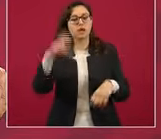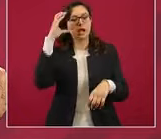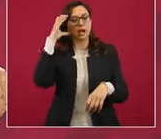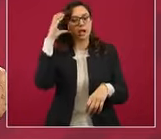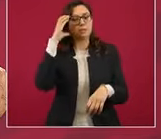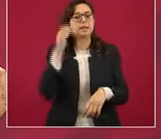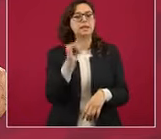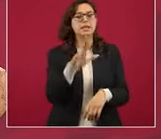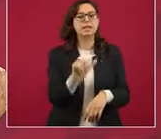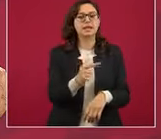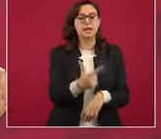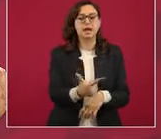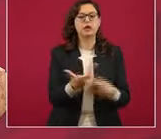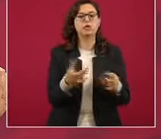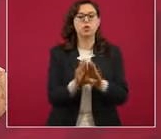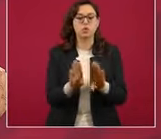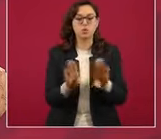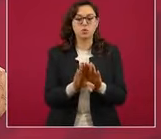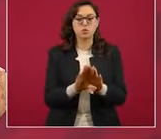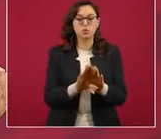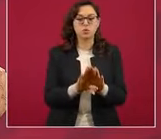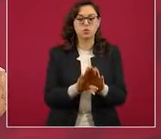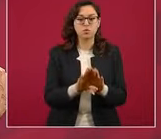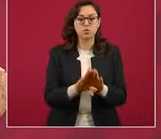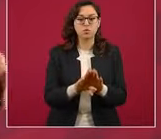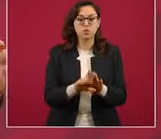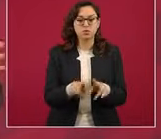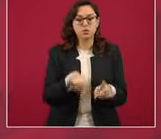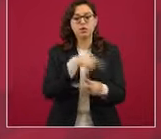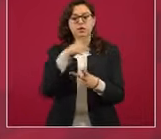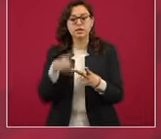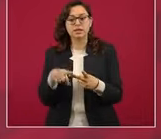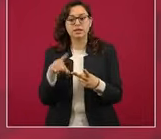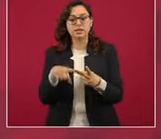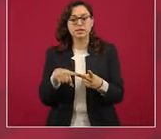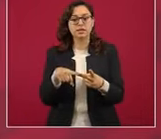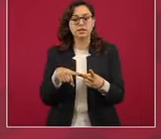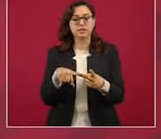el país y de